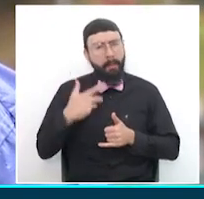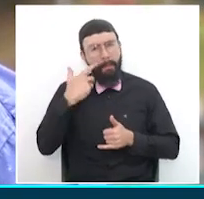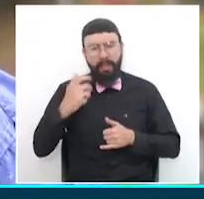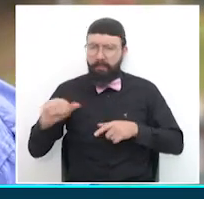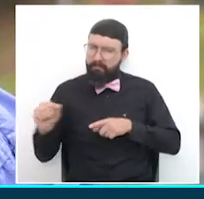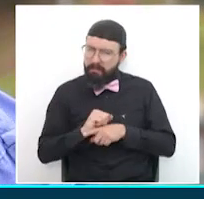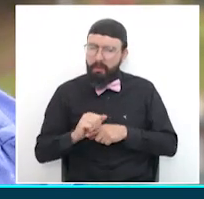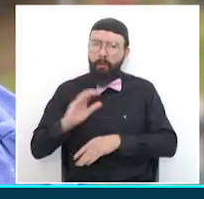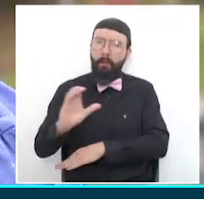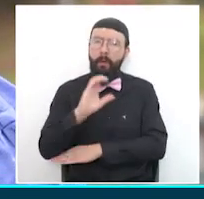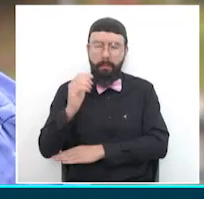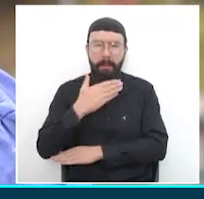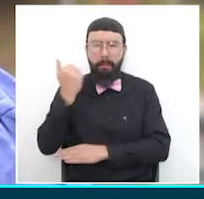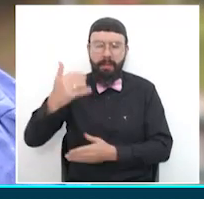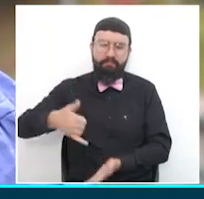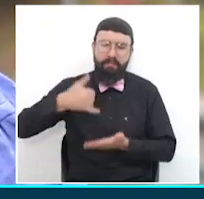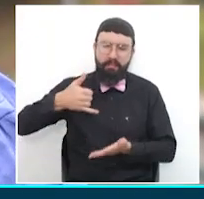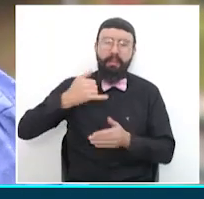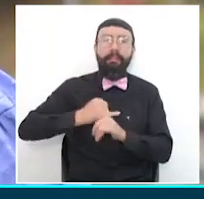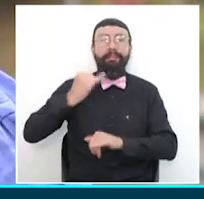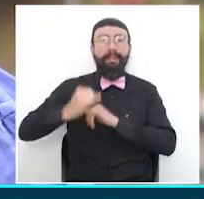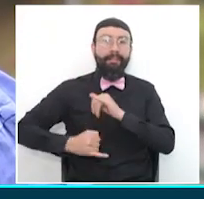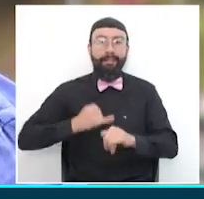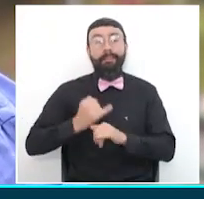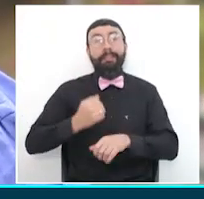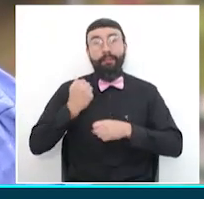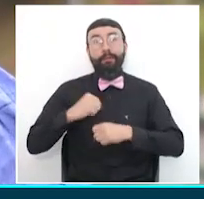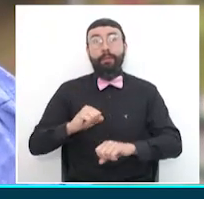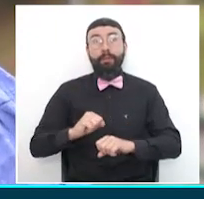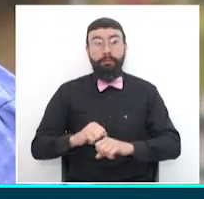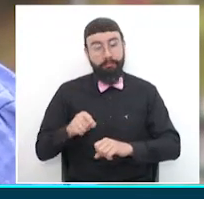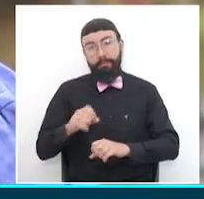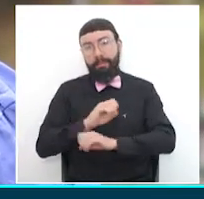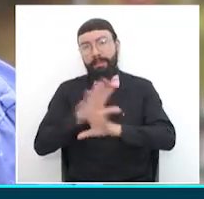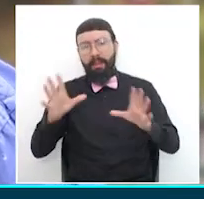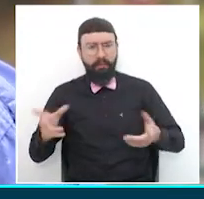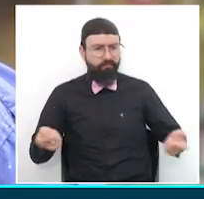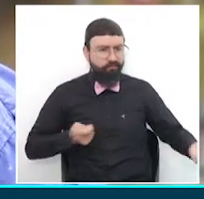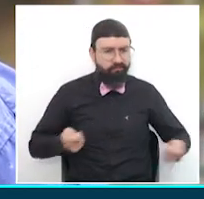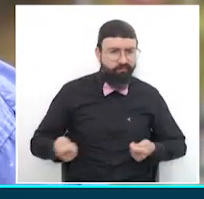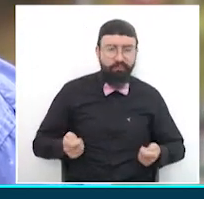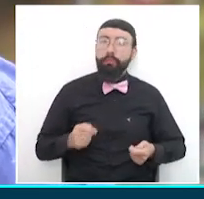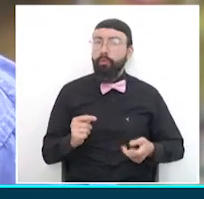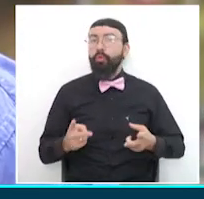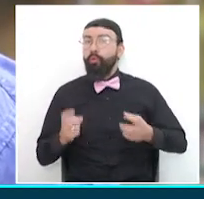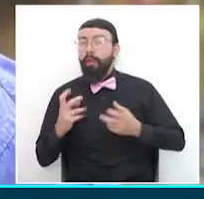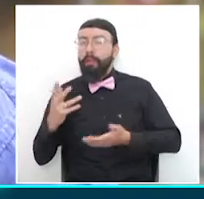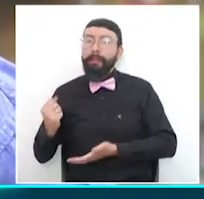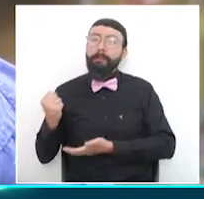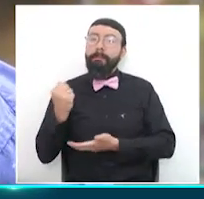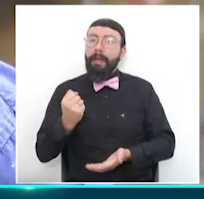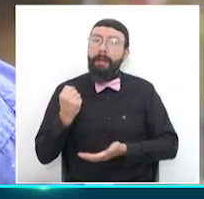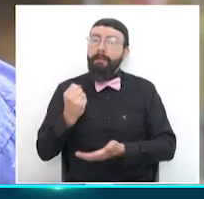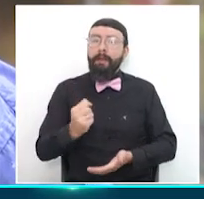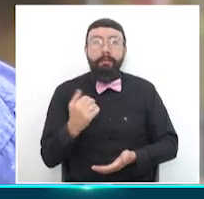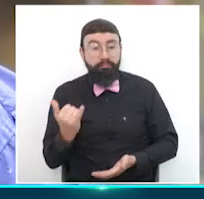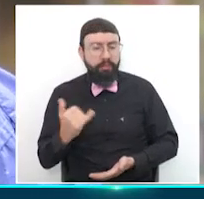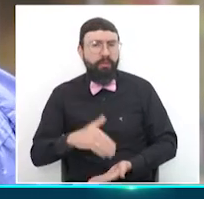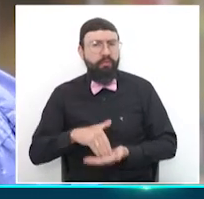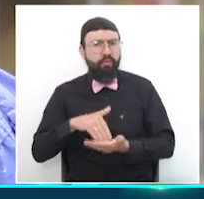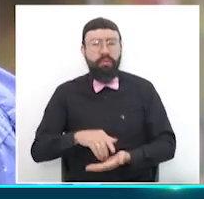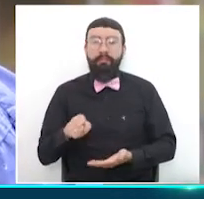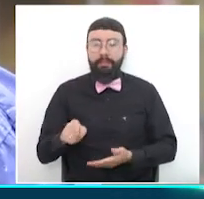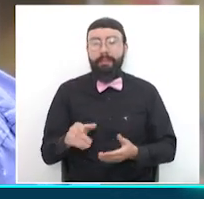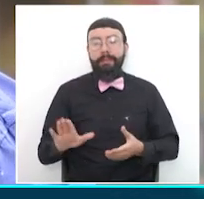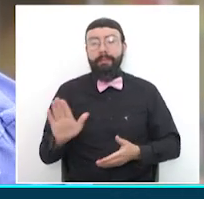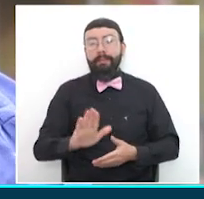Colombia, el de más títulos a nivel internacional y, por supuesto, a través de la gestión generar unos nuevos recursos que le den firmeza a nuestra federación y que le